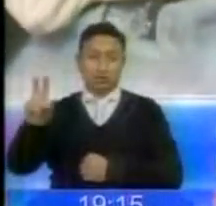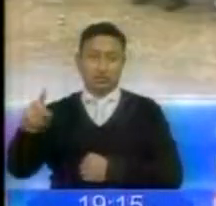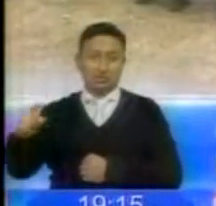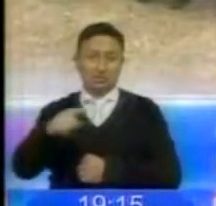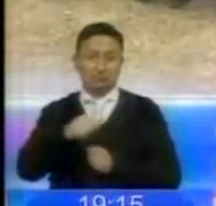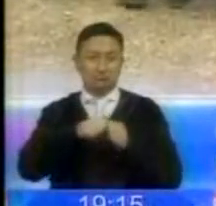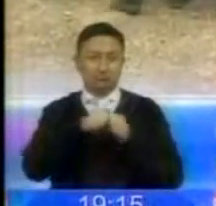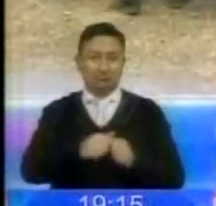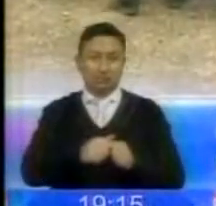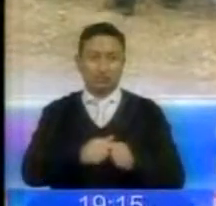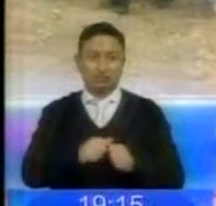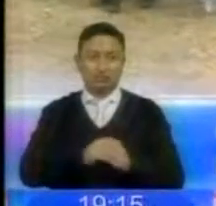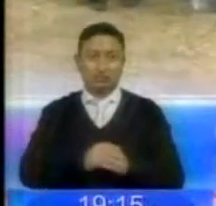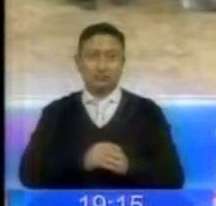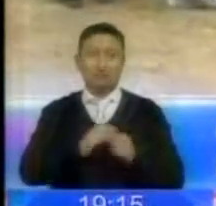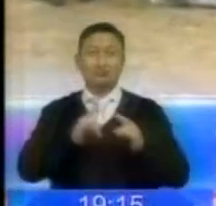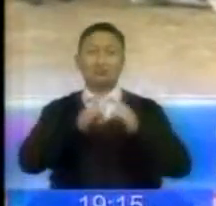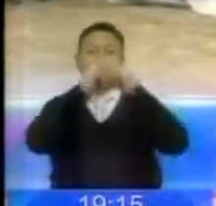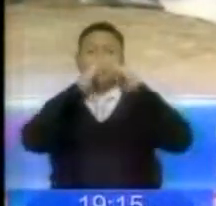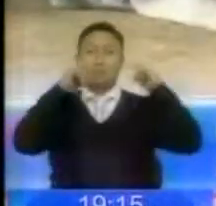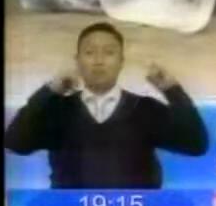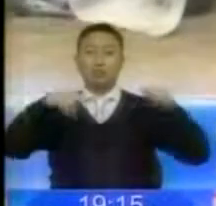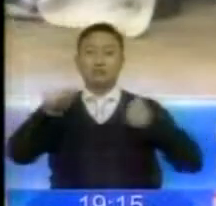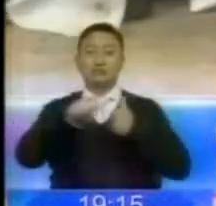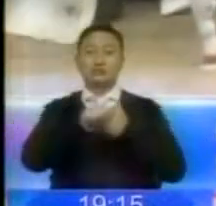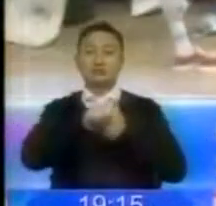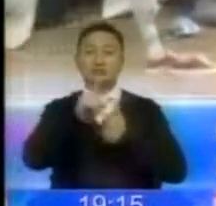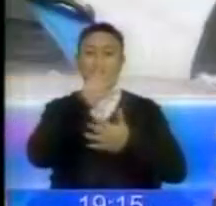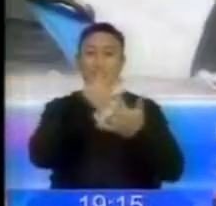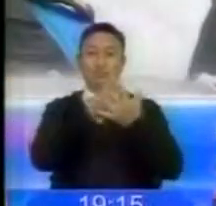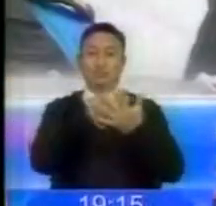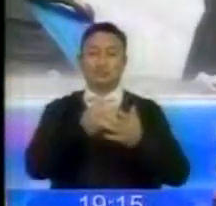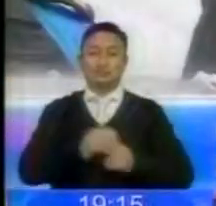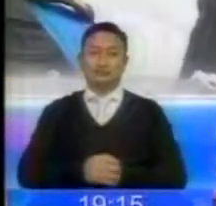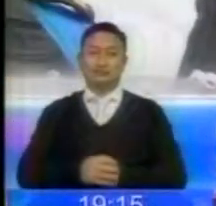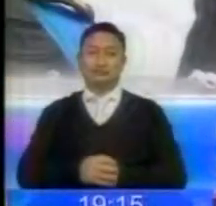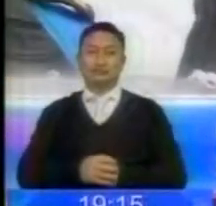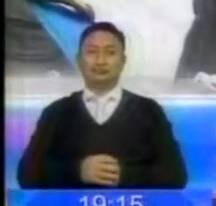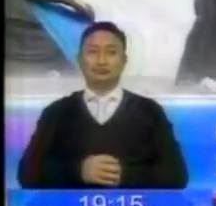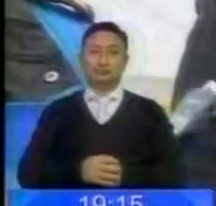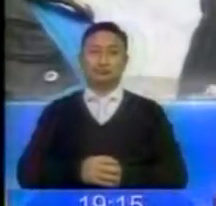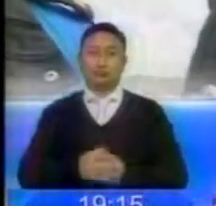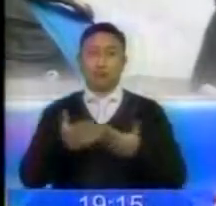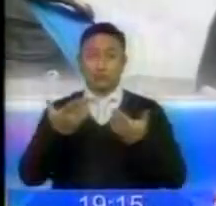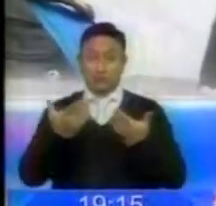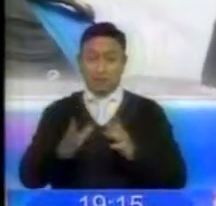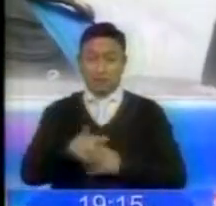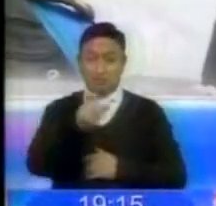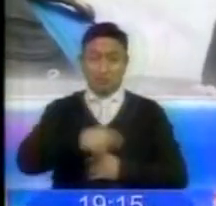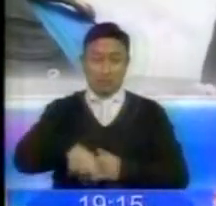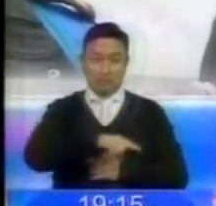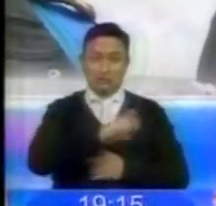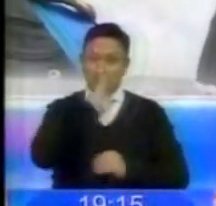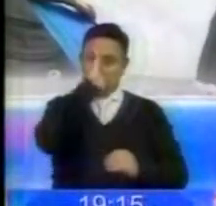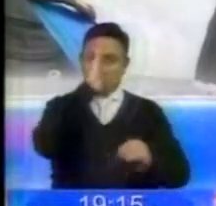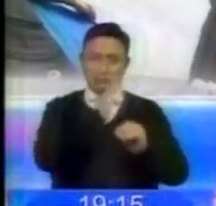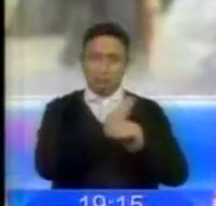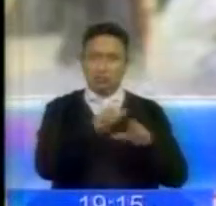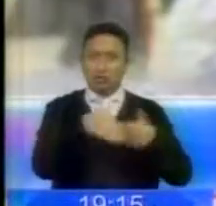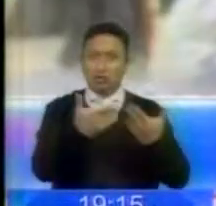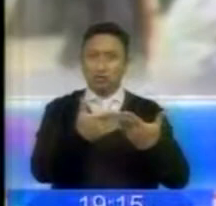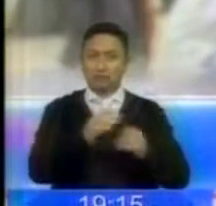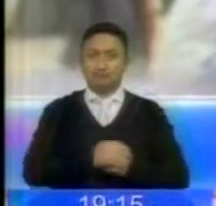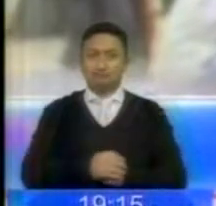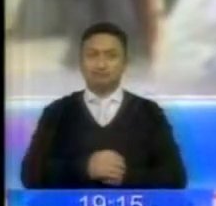continúan viviendo en carpas cerca el intercambiador de carcelén pues ya hacer la hoja de ruta esta intervención guiada